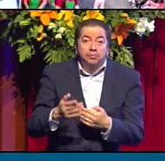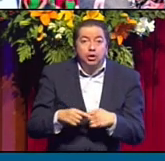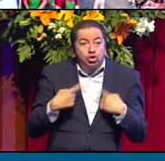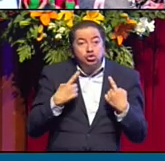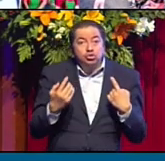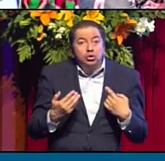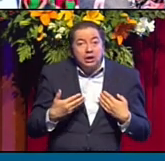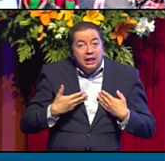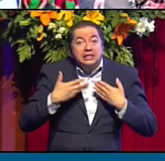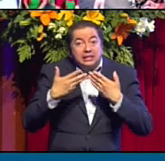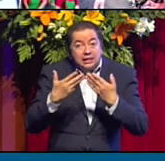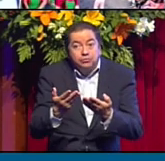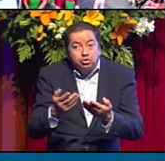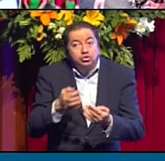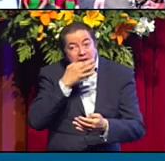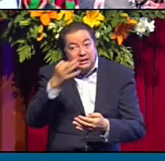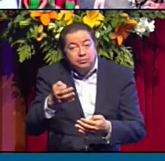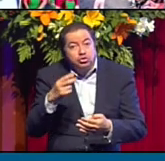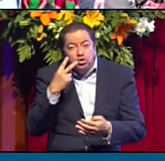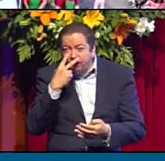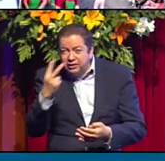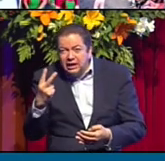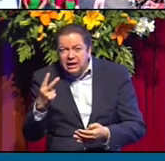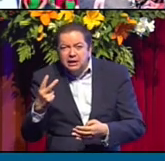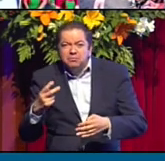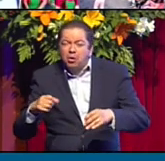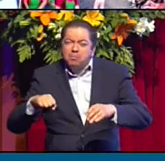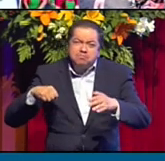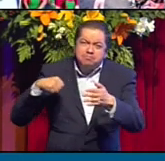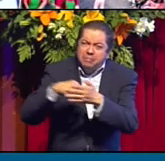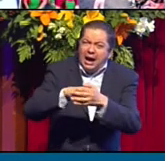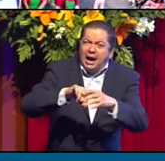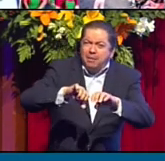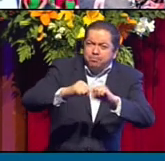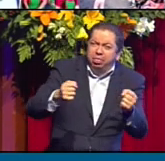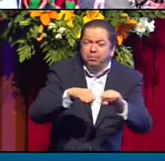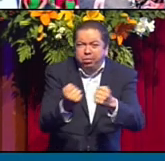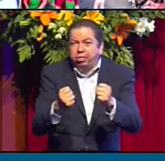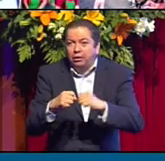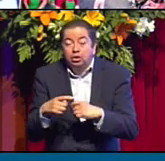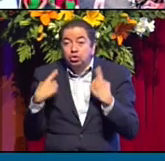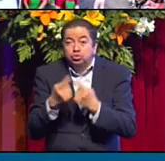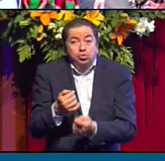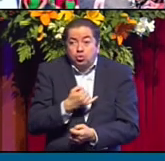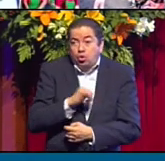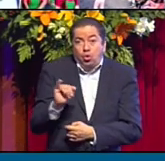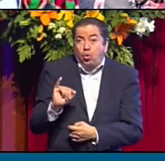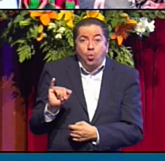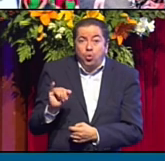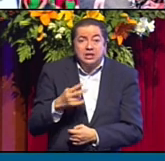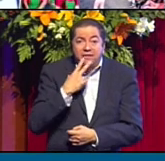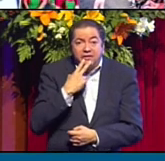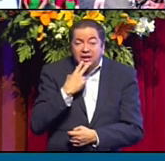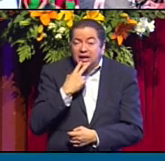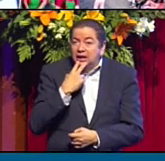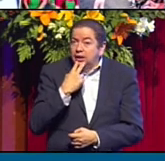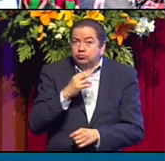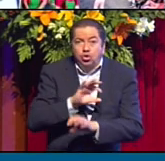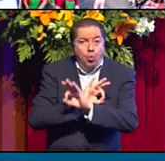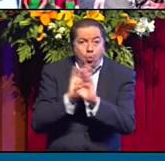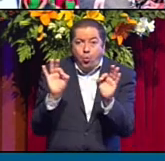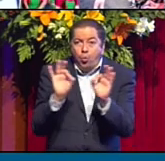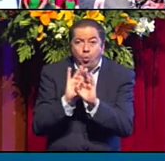vimos cosas que no nos gustaron a nosotros. Vimos destrozos, vimos una cantidad de situaciones que no nos gustaría vivir en ningún lugar.